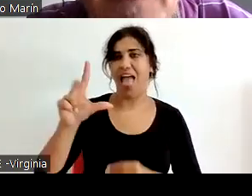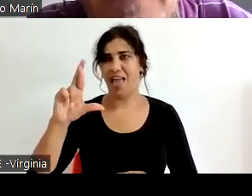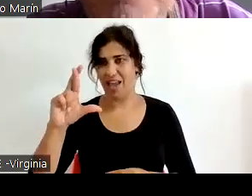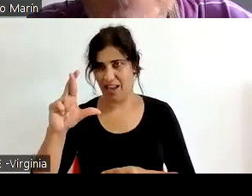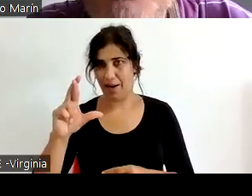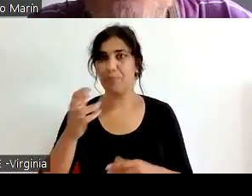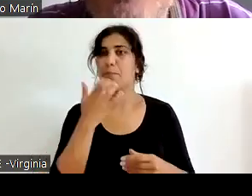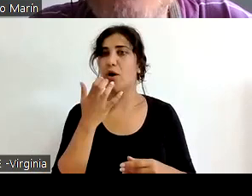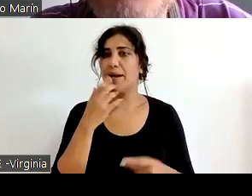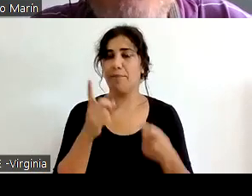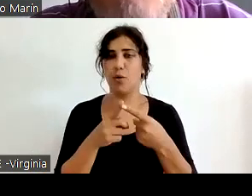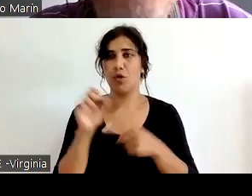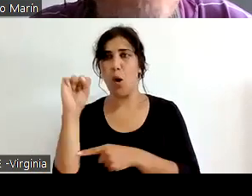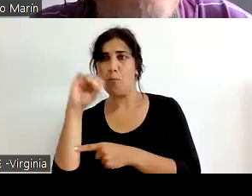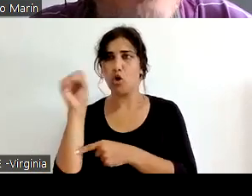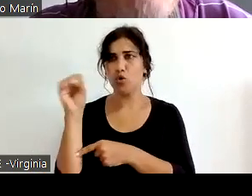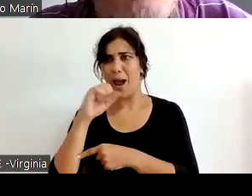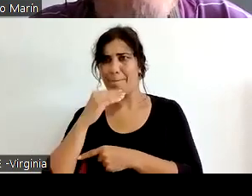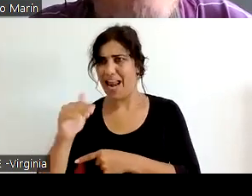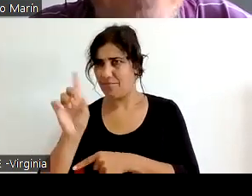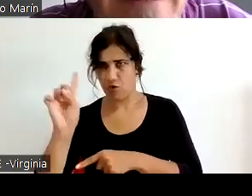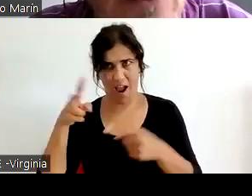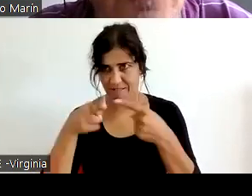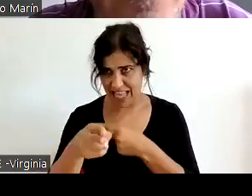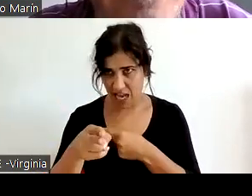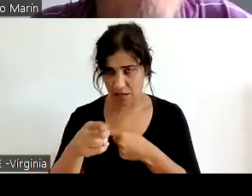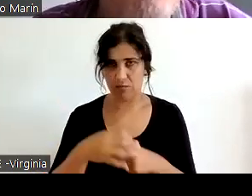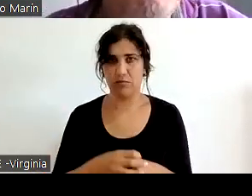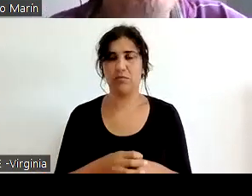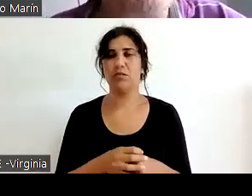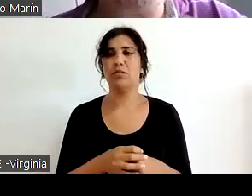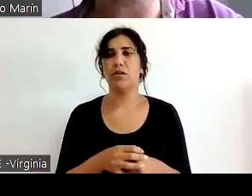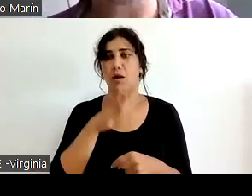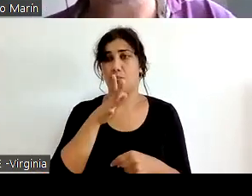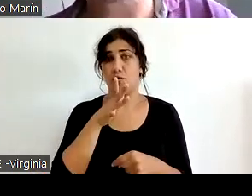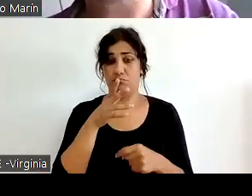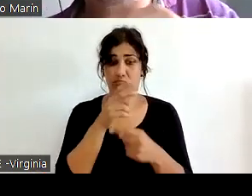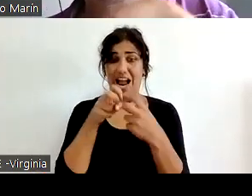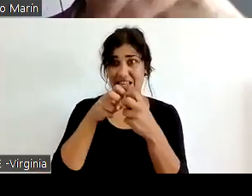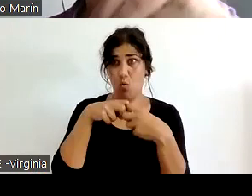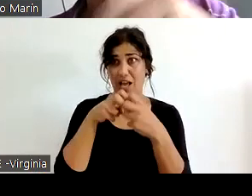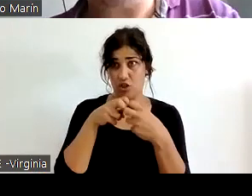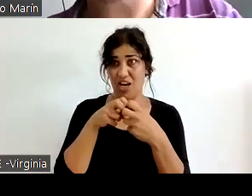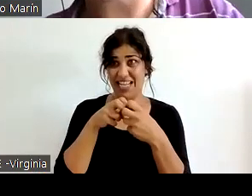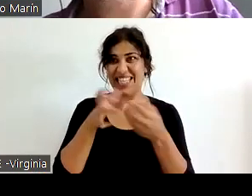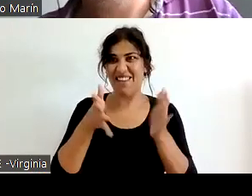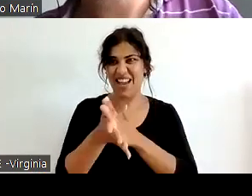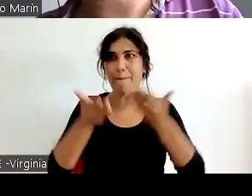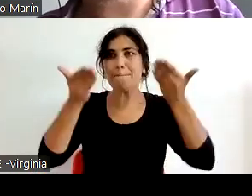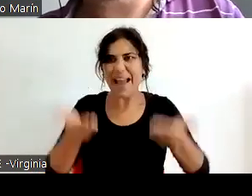Deberíamos evitar las malas posturas y disminuir el peso corporal. Pensad que el esqueleto y fundamentalmente las articulaciones están aguantando el